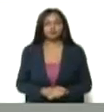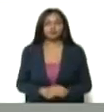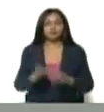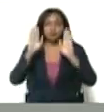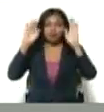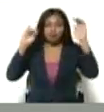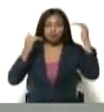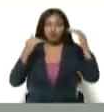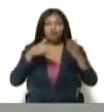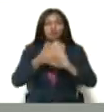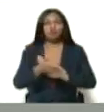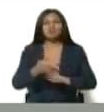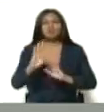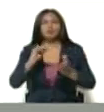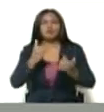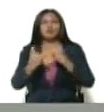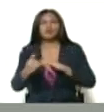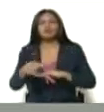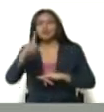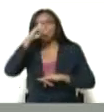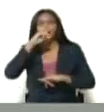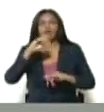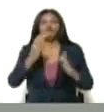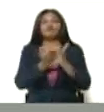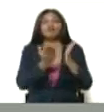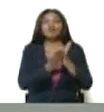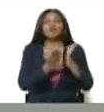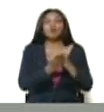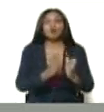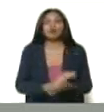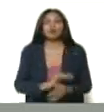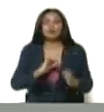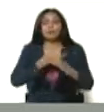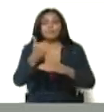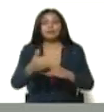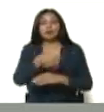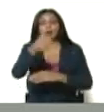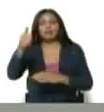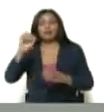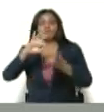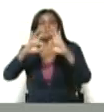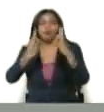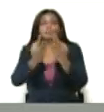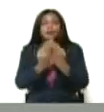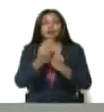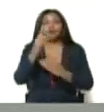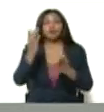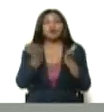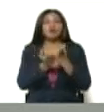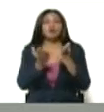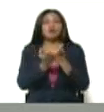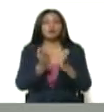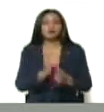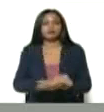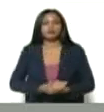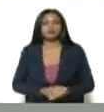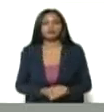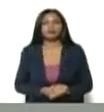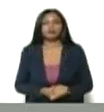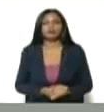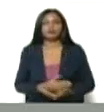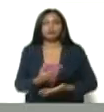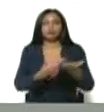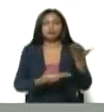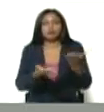Atención sobre el año escolar. Se llama Plan Cada Familia, Una Escuela. Documento